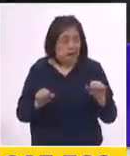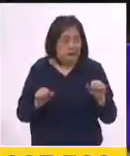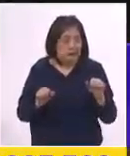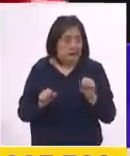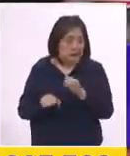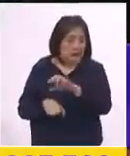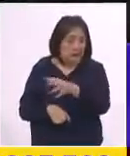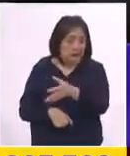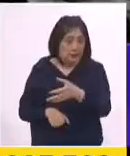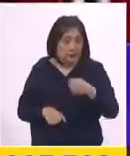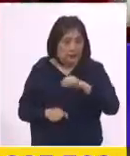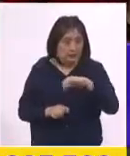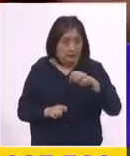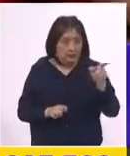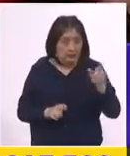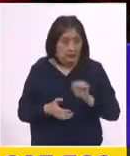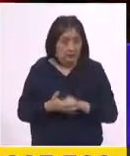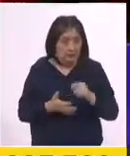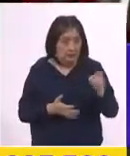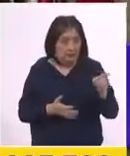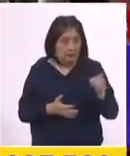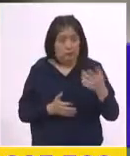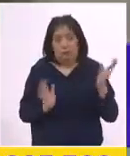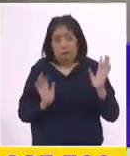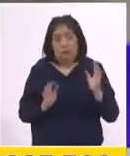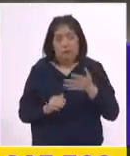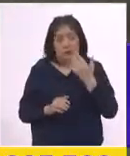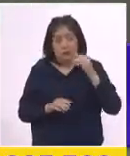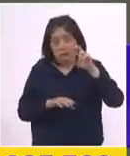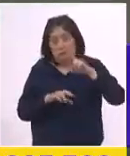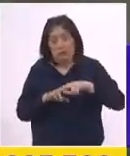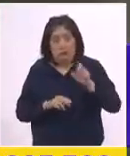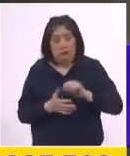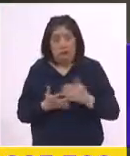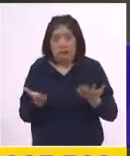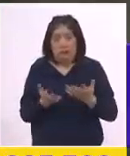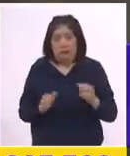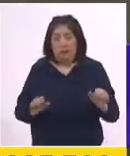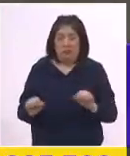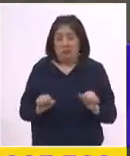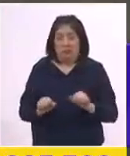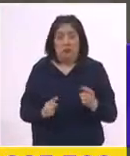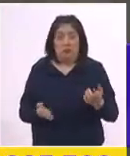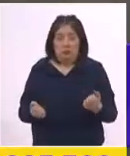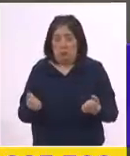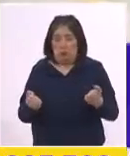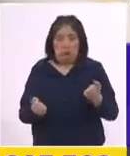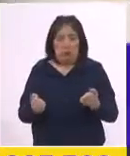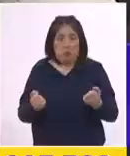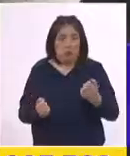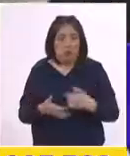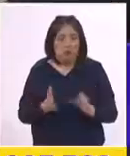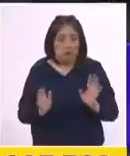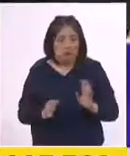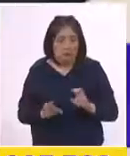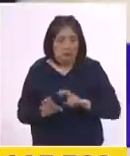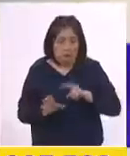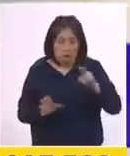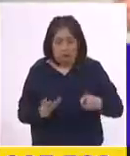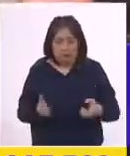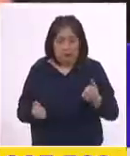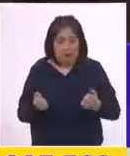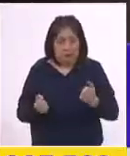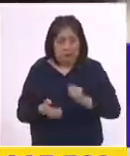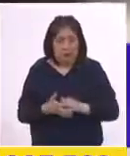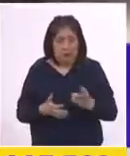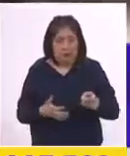primero que yo tengo que hacer es quedarme así. ¿Y si ocurre un terremoto cuando conduces? Desciendes del vehículo